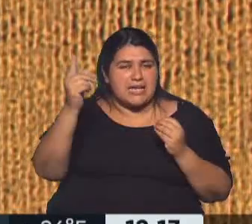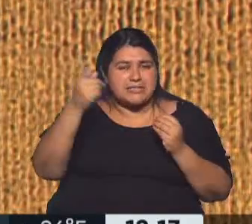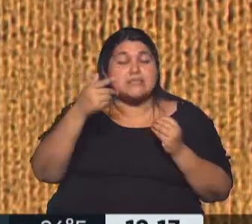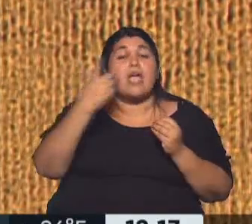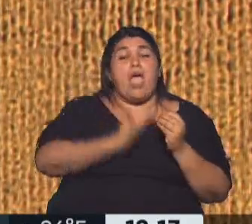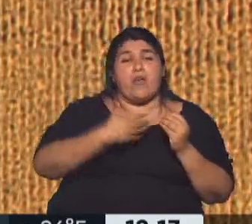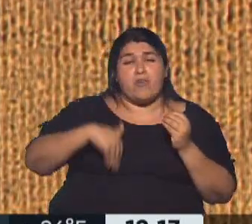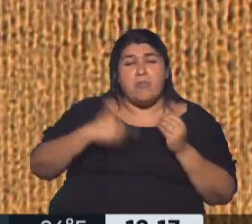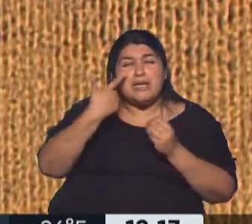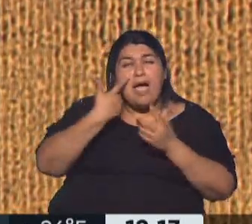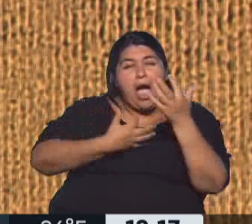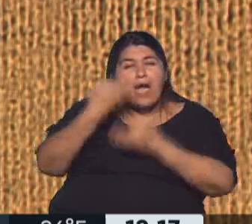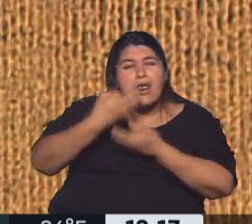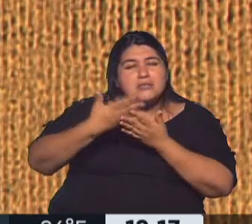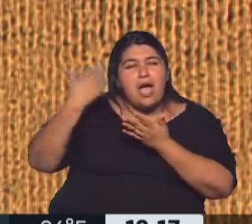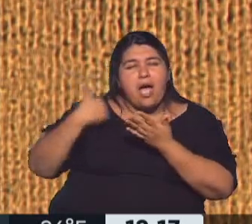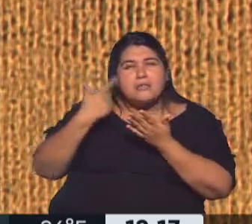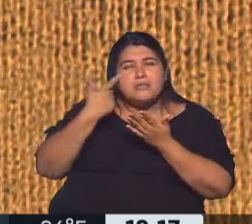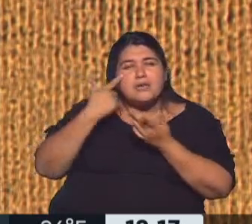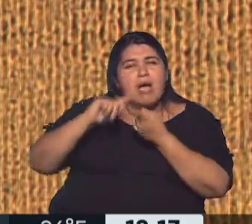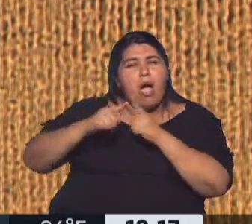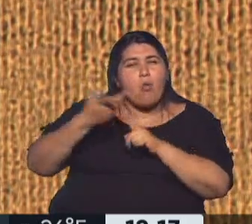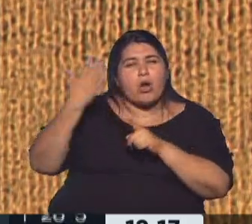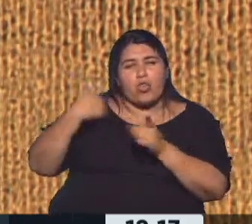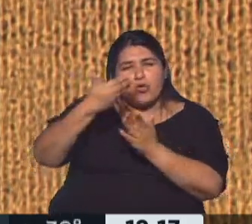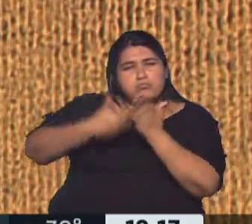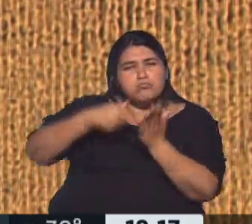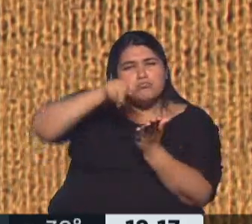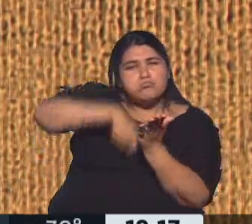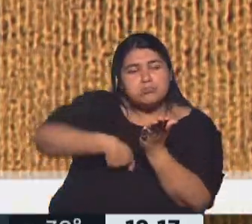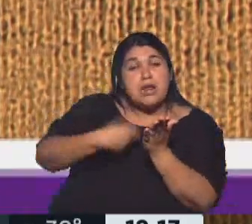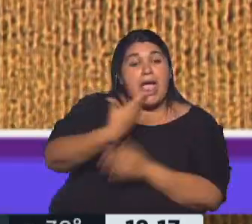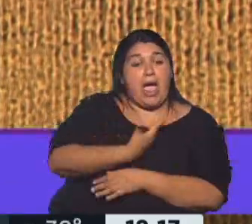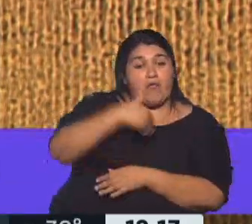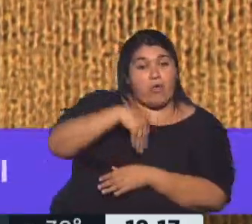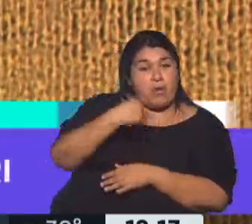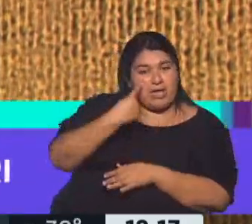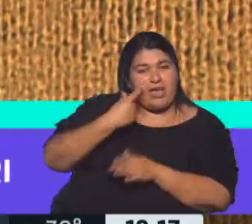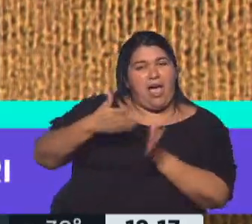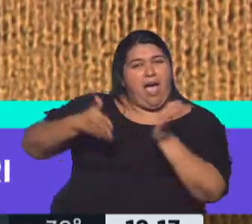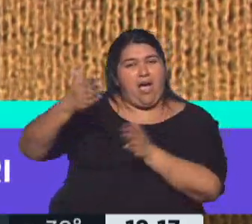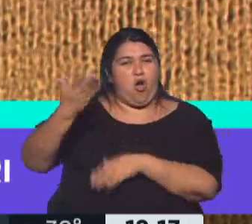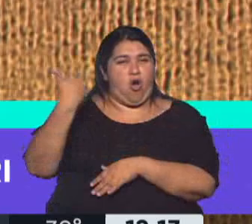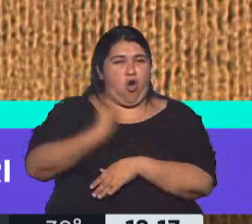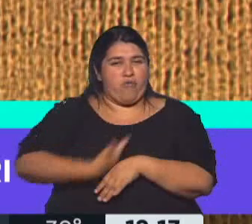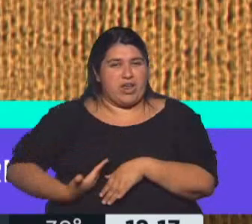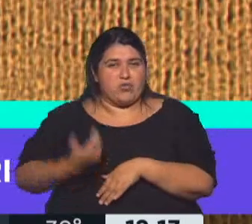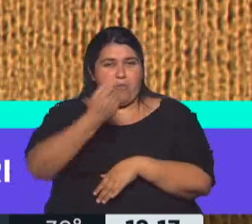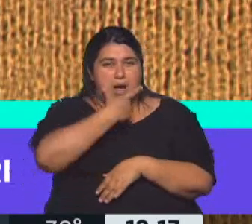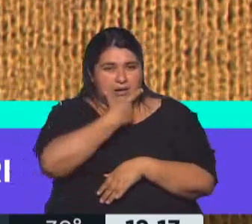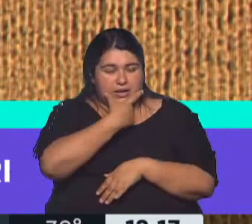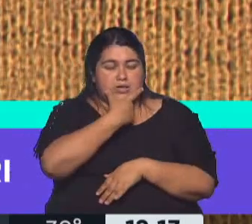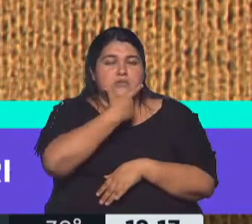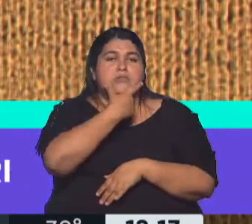Internacional. ¿De qué? Del acuerdo que se firmó entre el FMI y el anterior gobierno, el gobierno de Mauricio